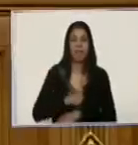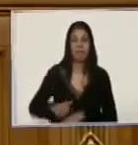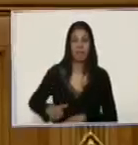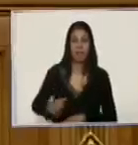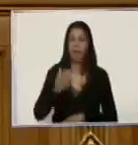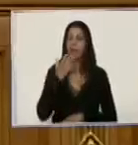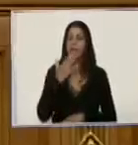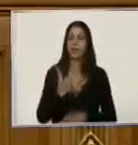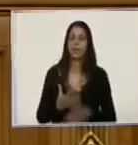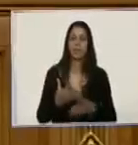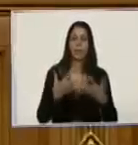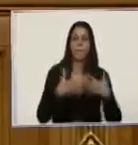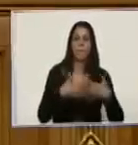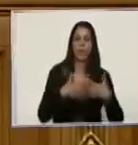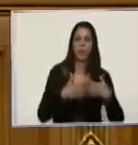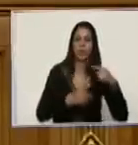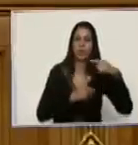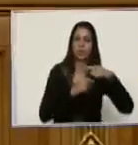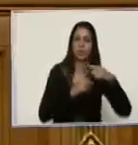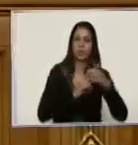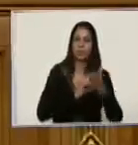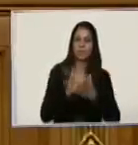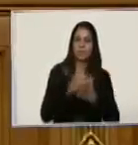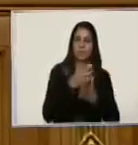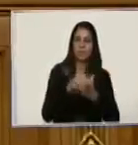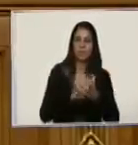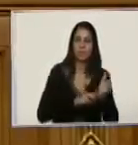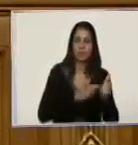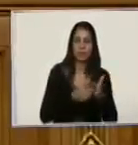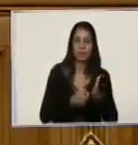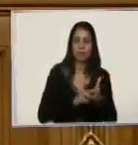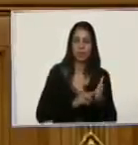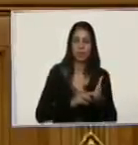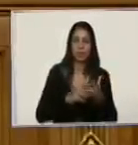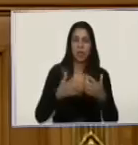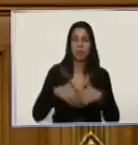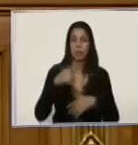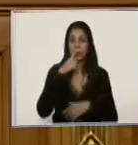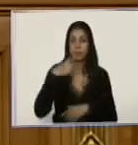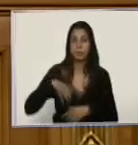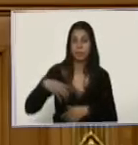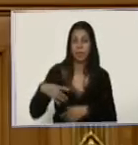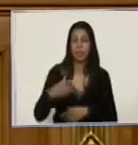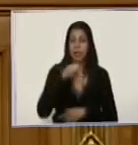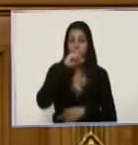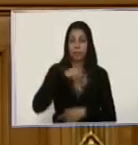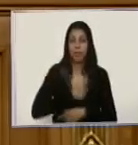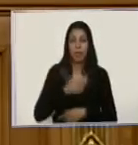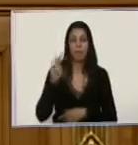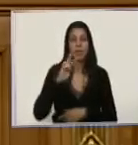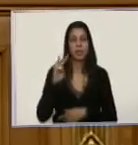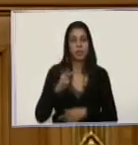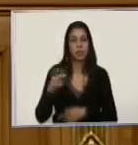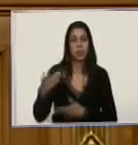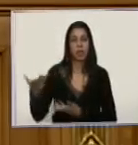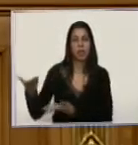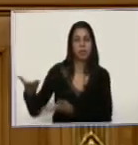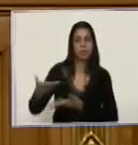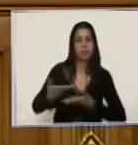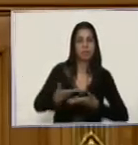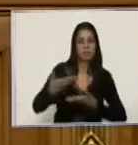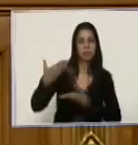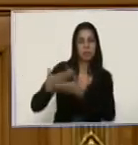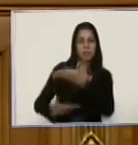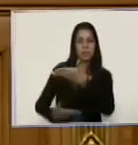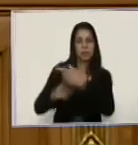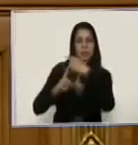petrolera del Táchira, eliminaron a la burguesía nacionalista que había en Venezuela. Hay una carta de la heredera de la petrolera del Táchira donde ella